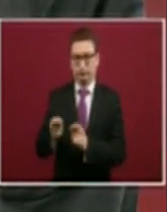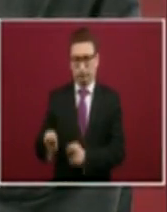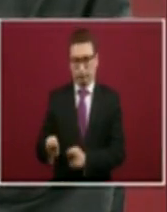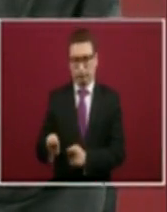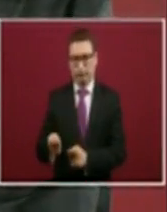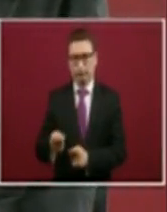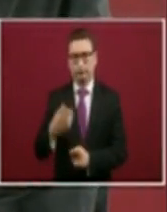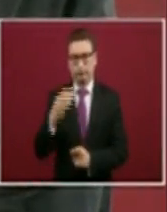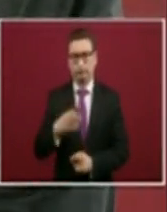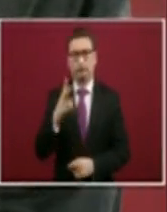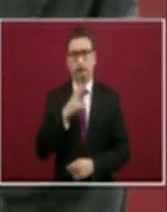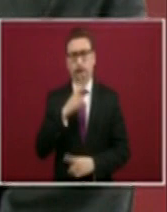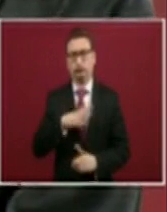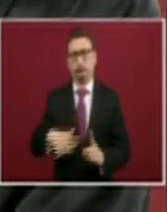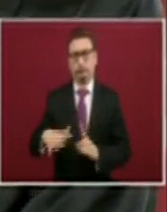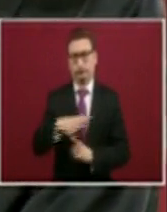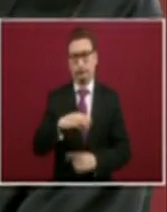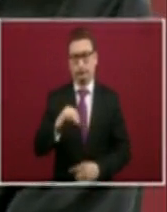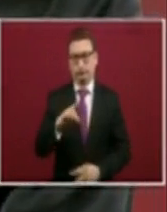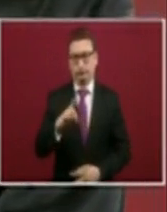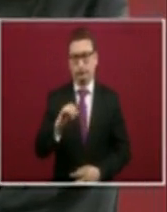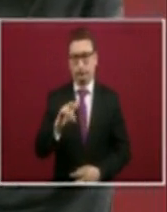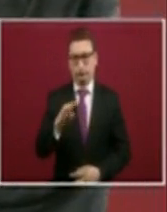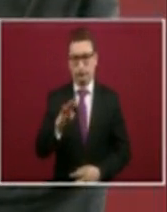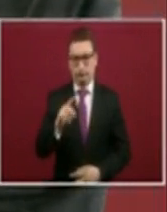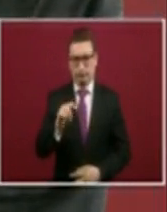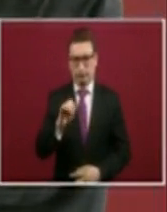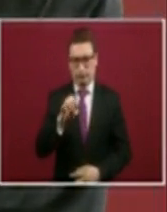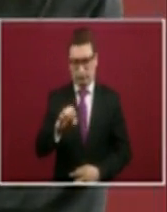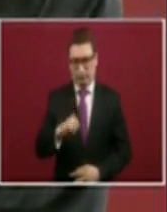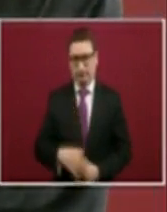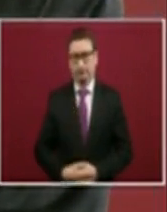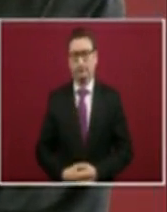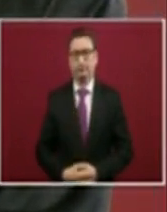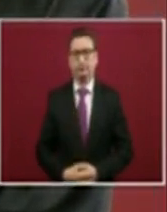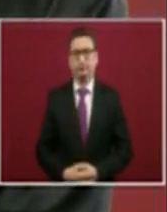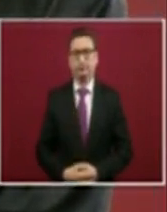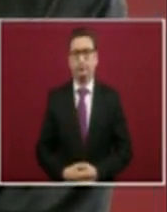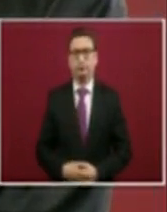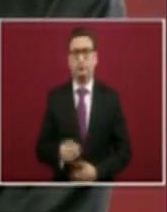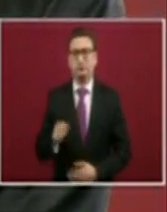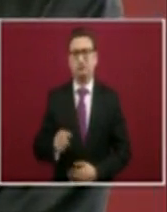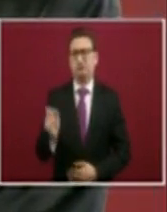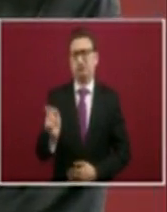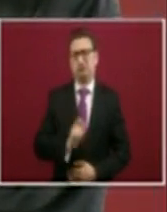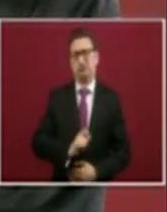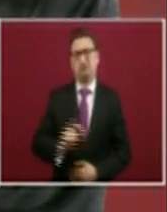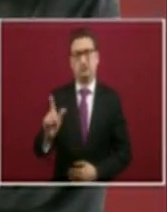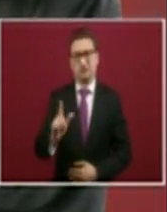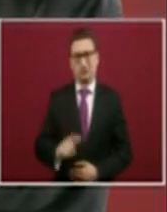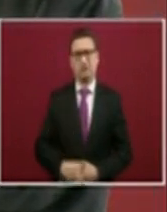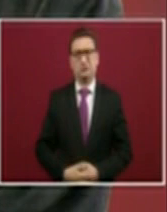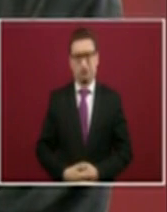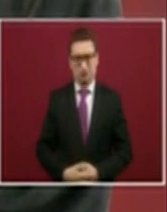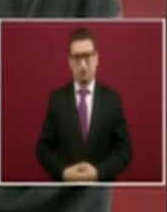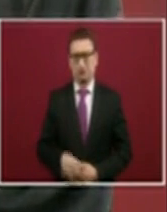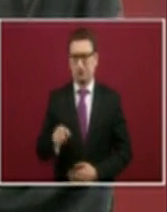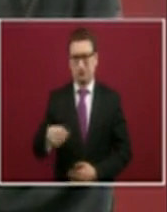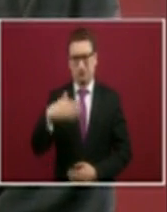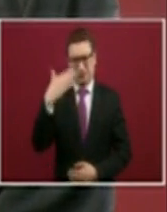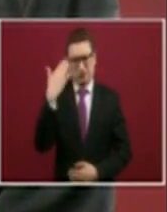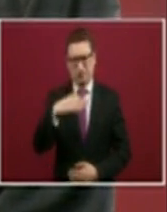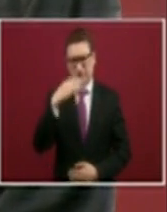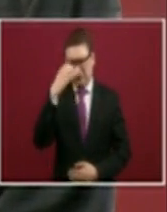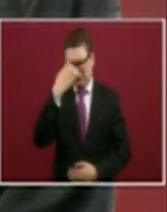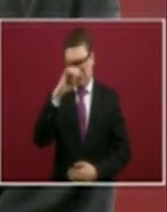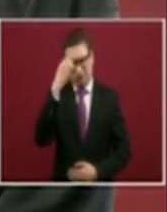Fernando: el respeto a las instituciones y a las libertades. Las instituciones autónomas de México, el